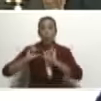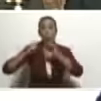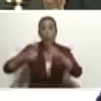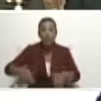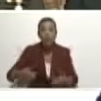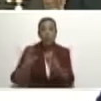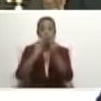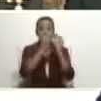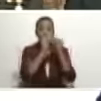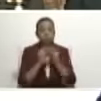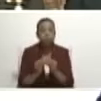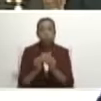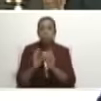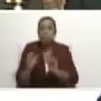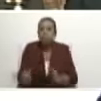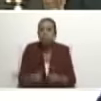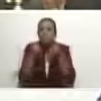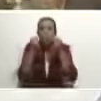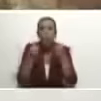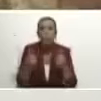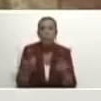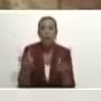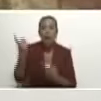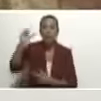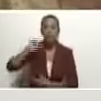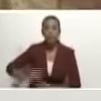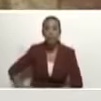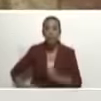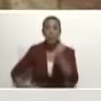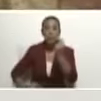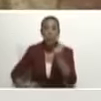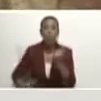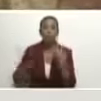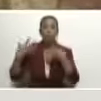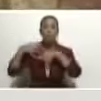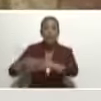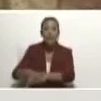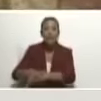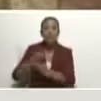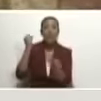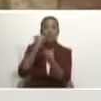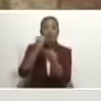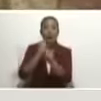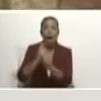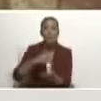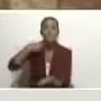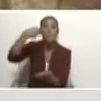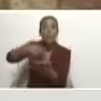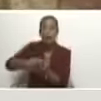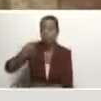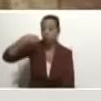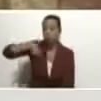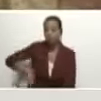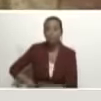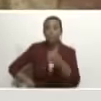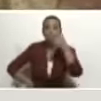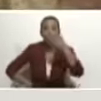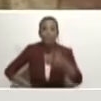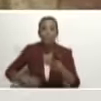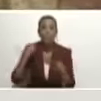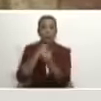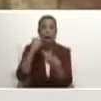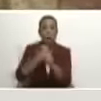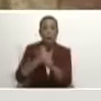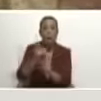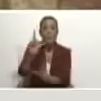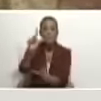la recuperación de los ingresos integrales de los trabajadores y las trabajadoras del país.